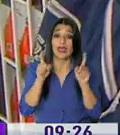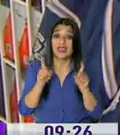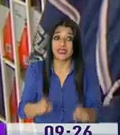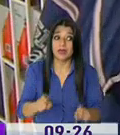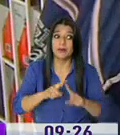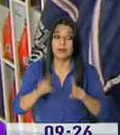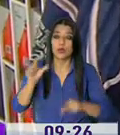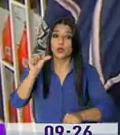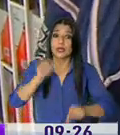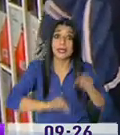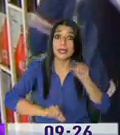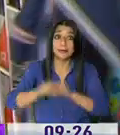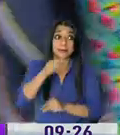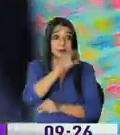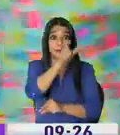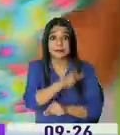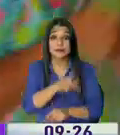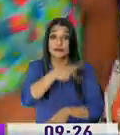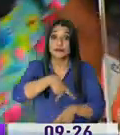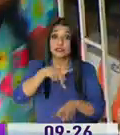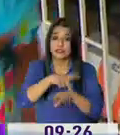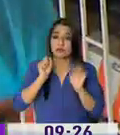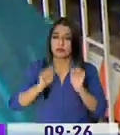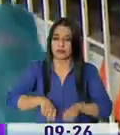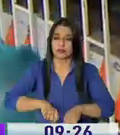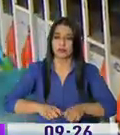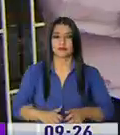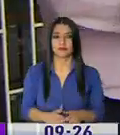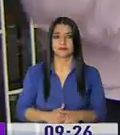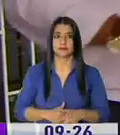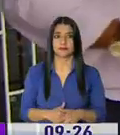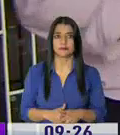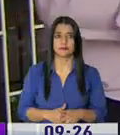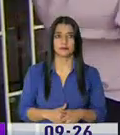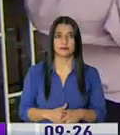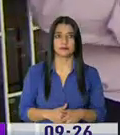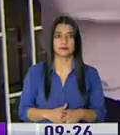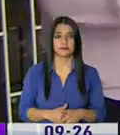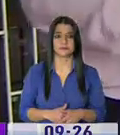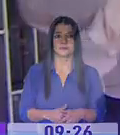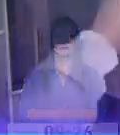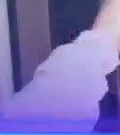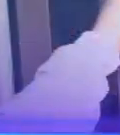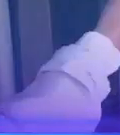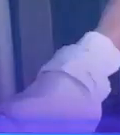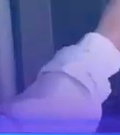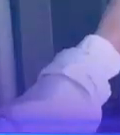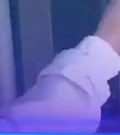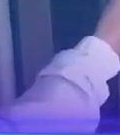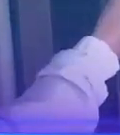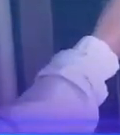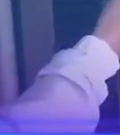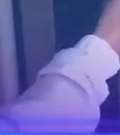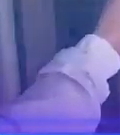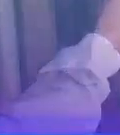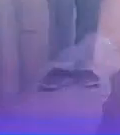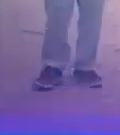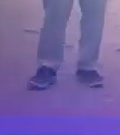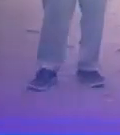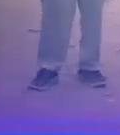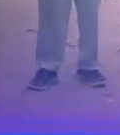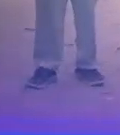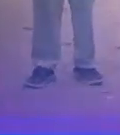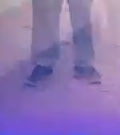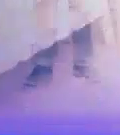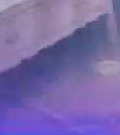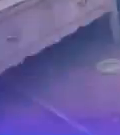bajo la guía de un especialista. Informó Jorge Salazar. Son ángeles, que Dios les bendiga